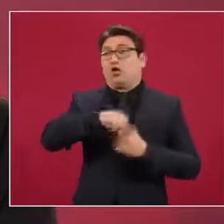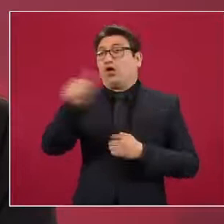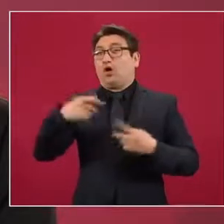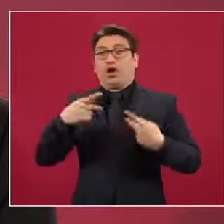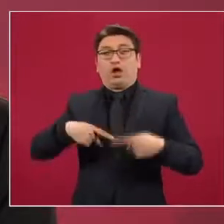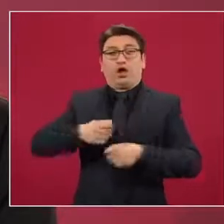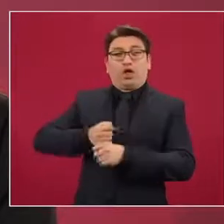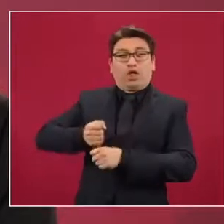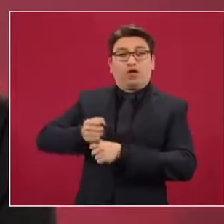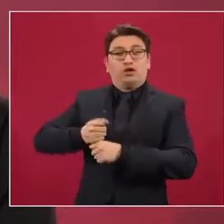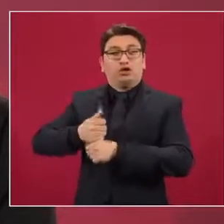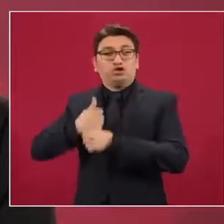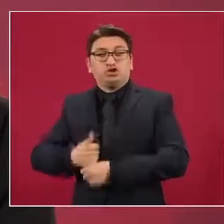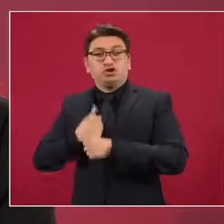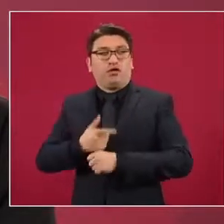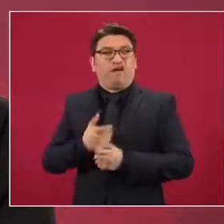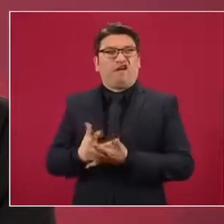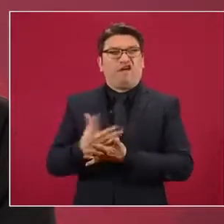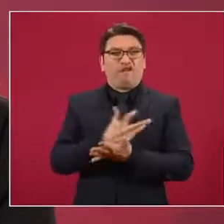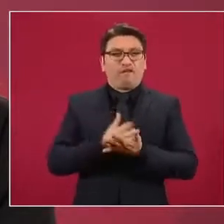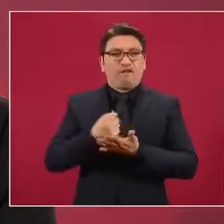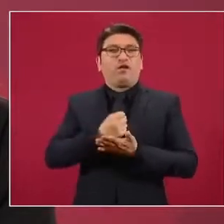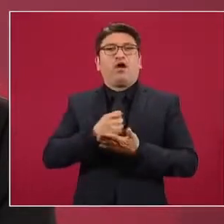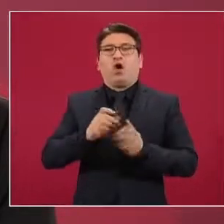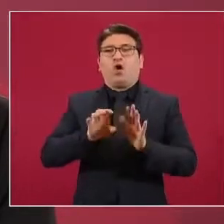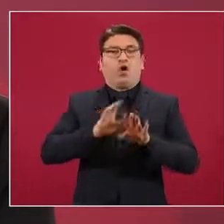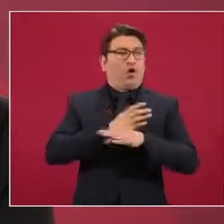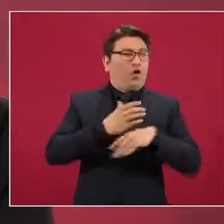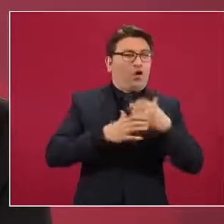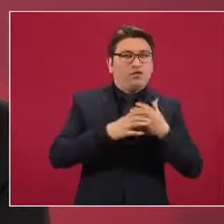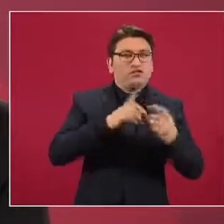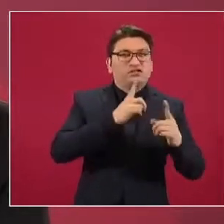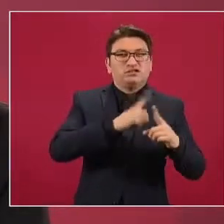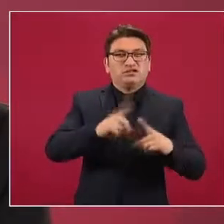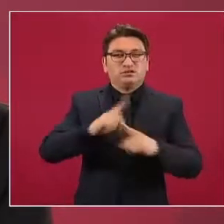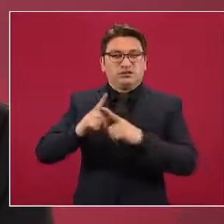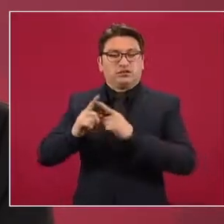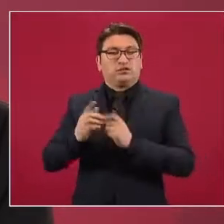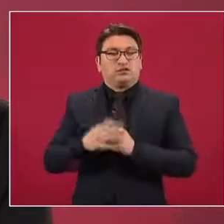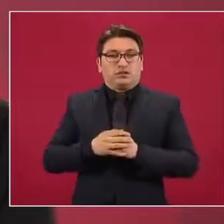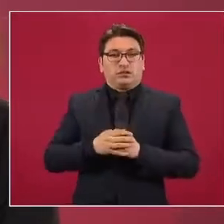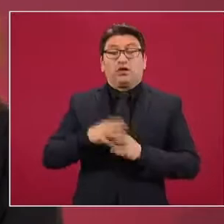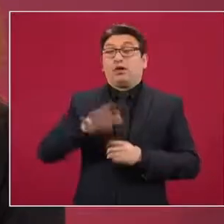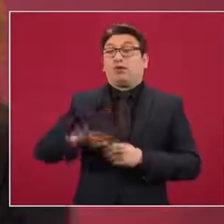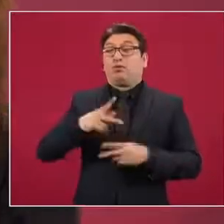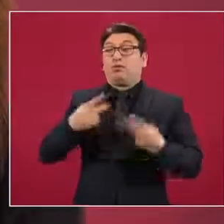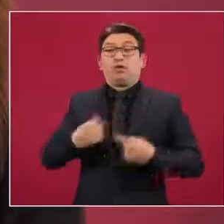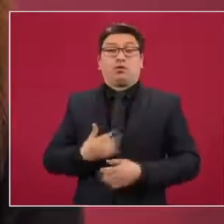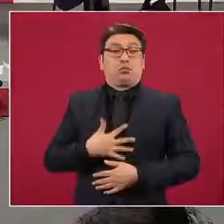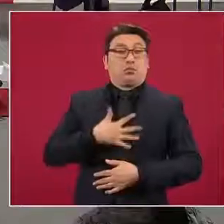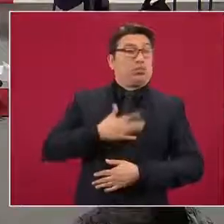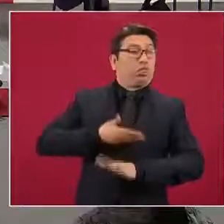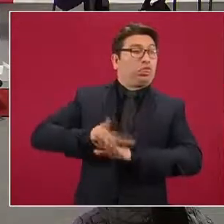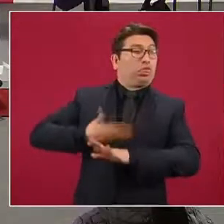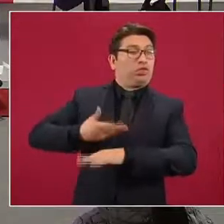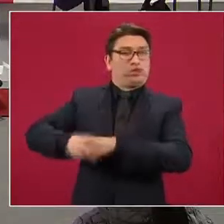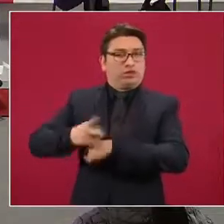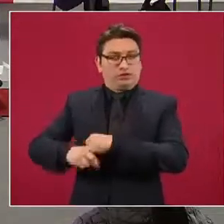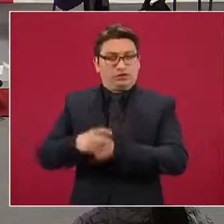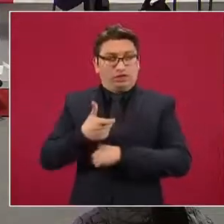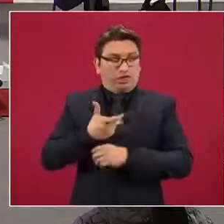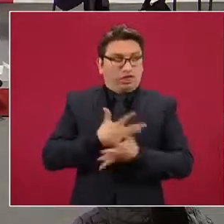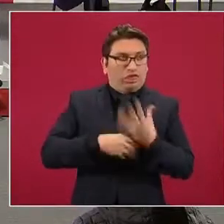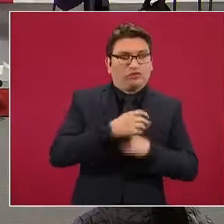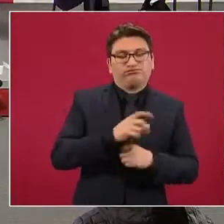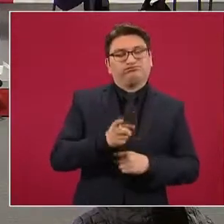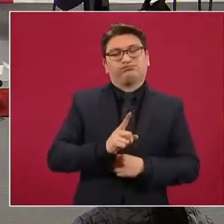otras personas, a expensas de los bienes comunes o en detrimento del bienestar del prójimo. La